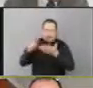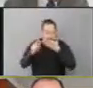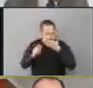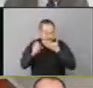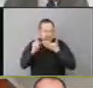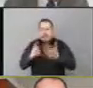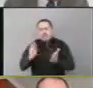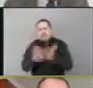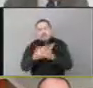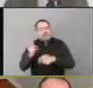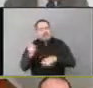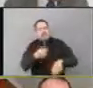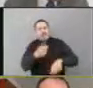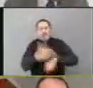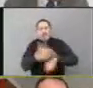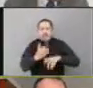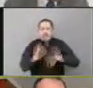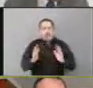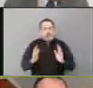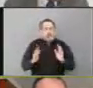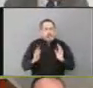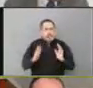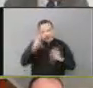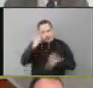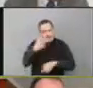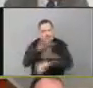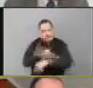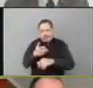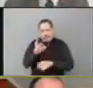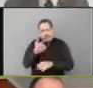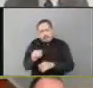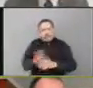sanción para hacerlo de esta manera, ¿no?